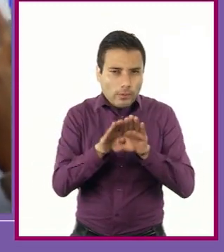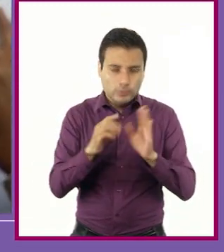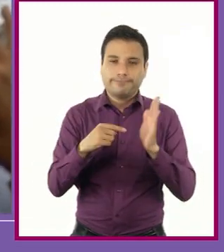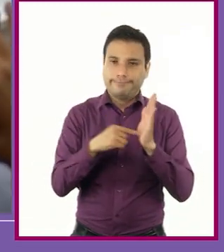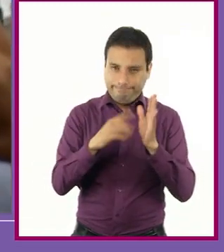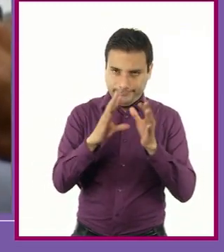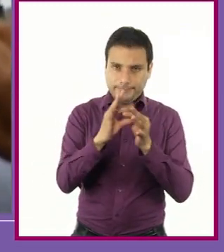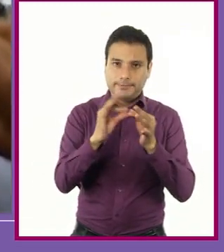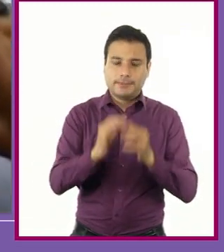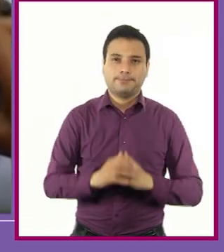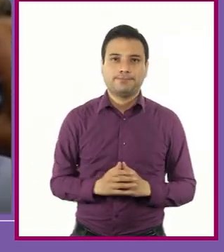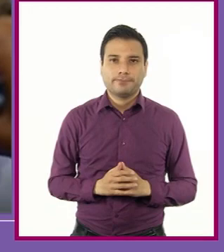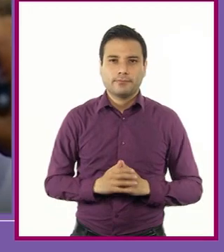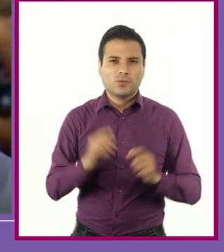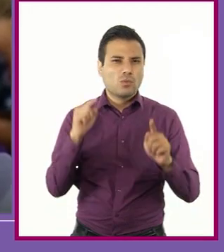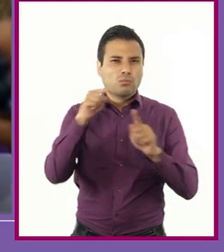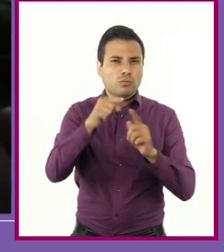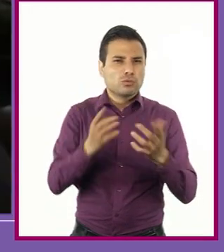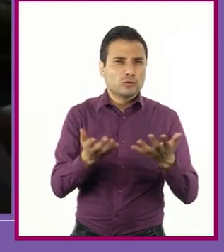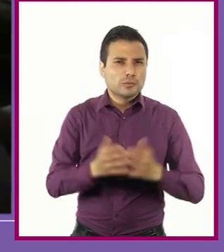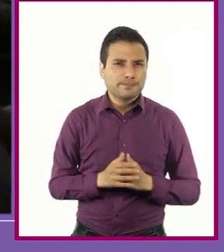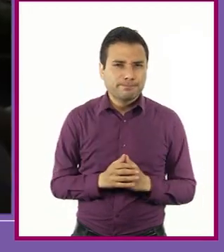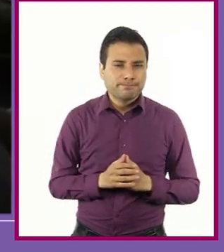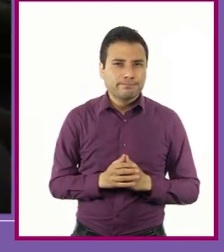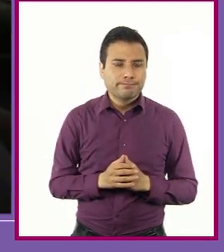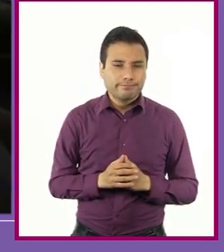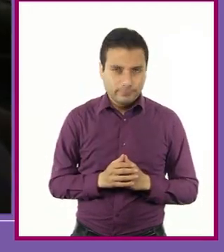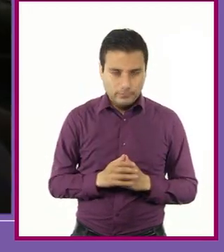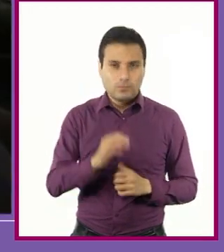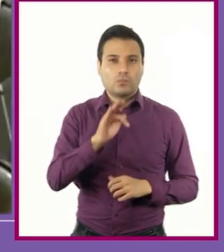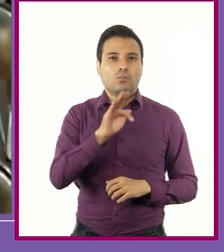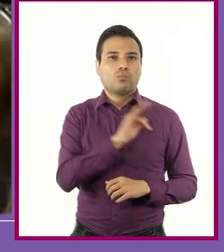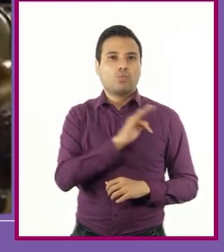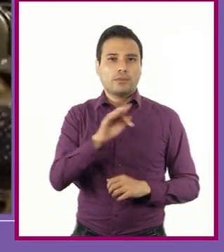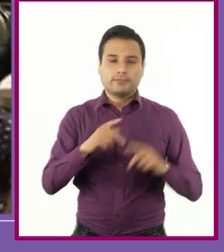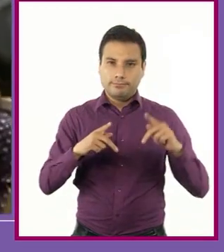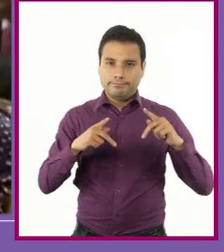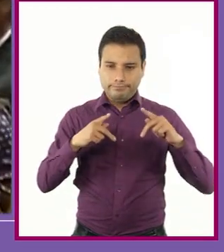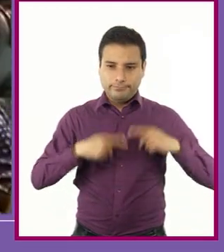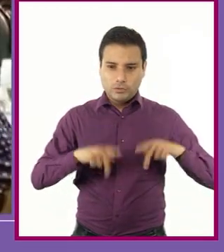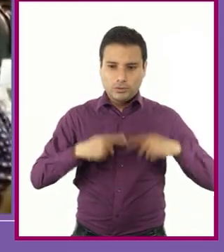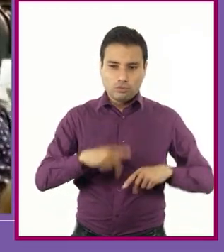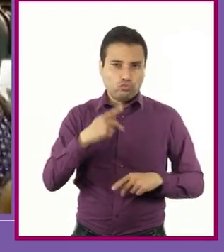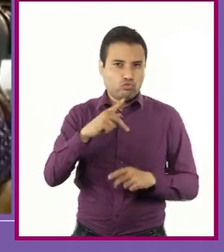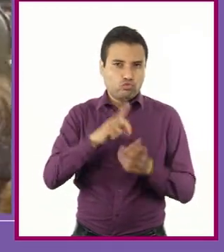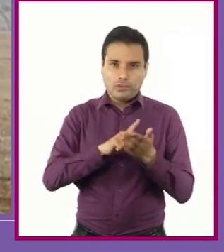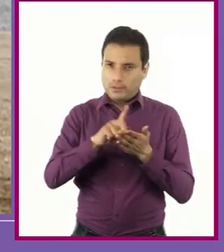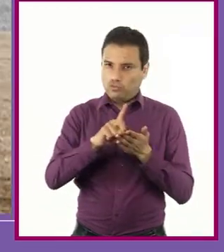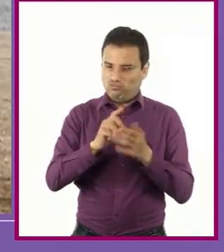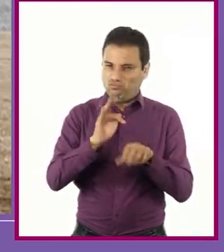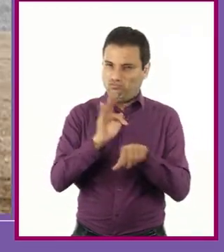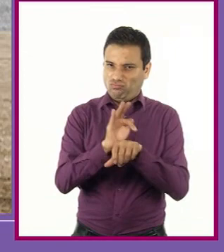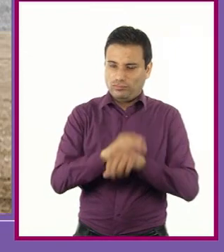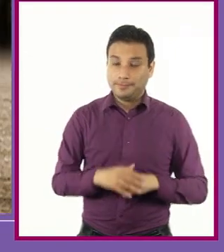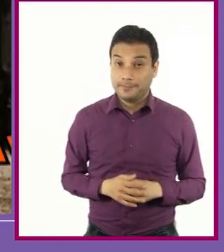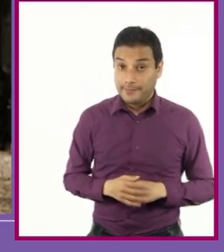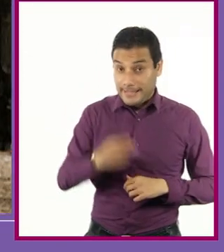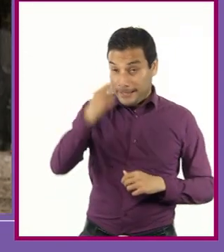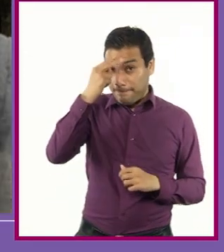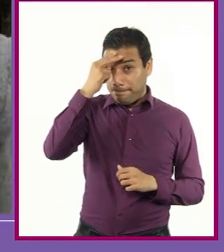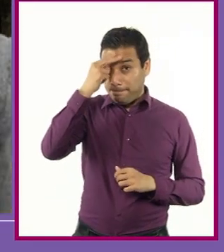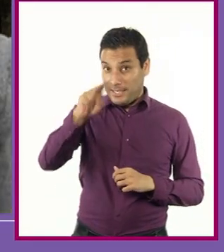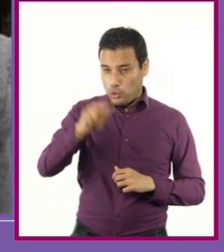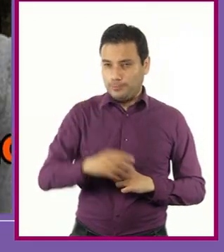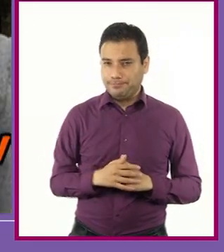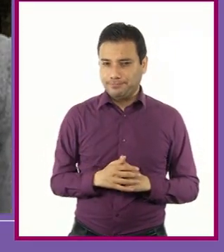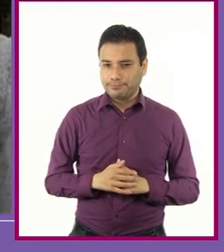establece, con el propósito de garantizar el ejercicio de los derechos y los deberes del pueblo mexicano. En México, la